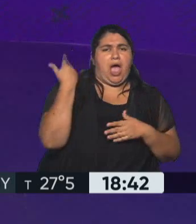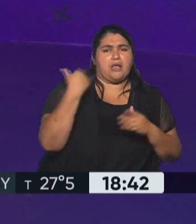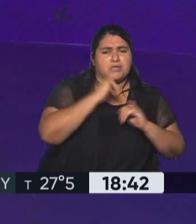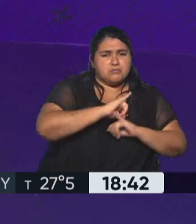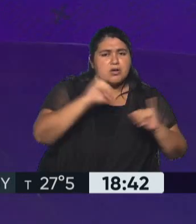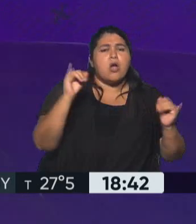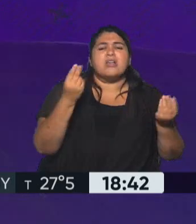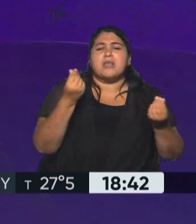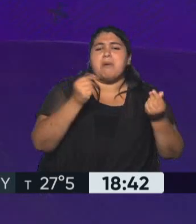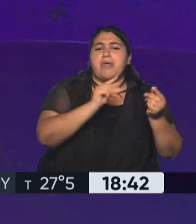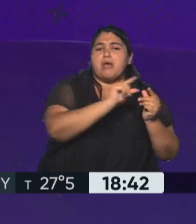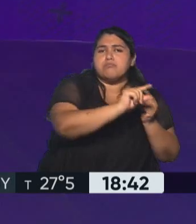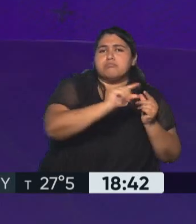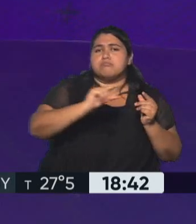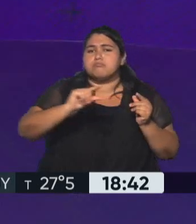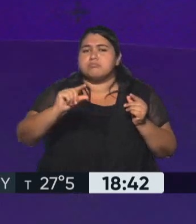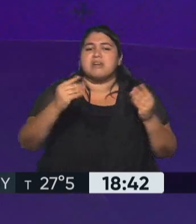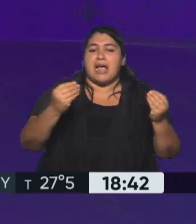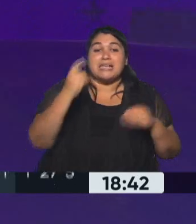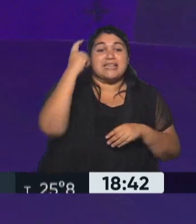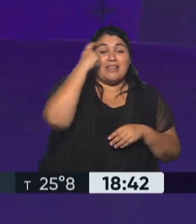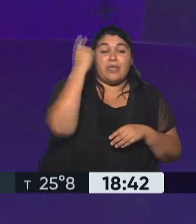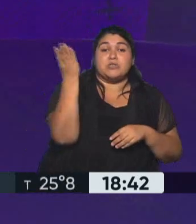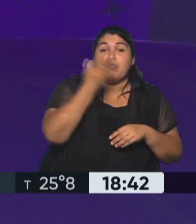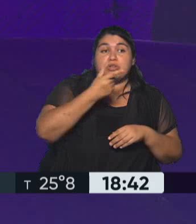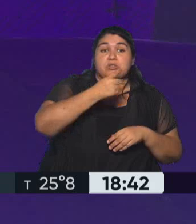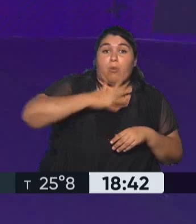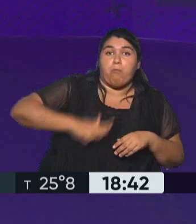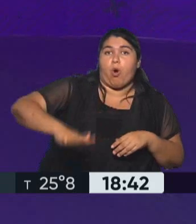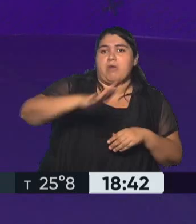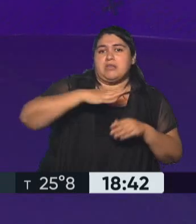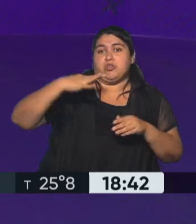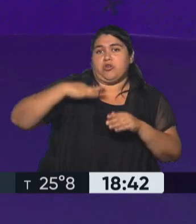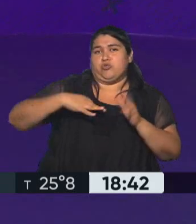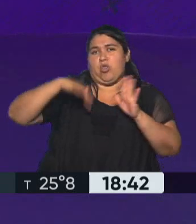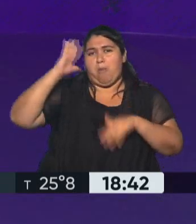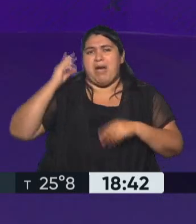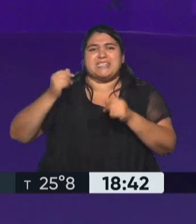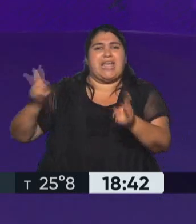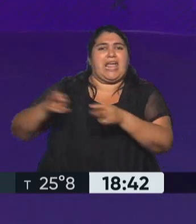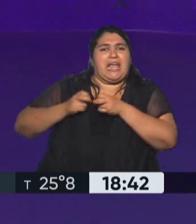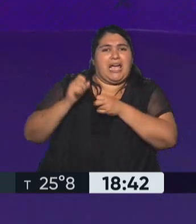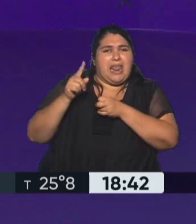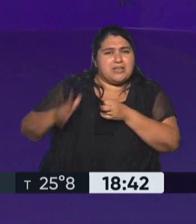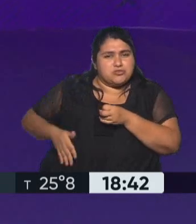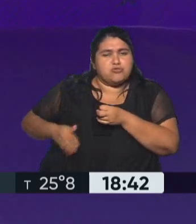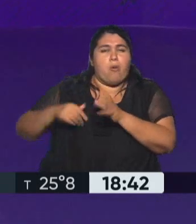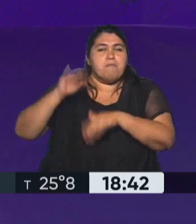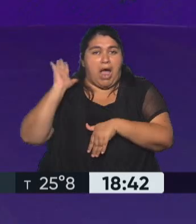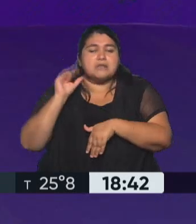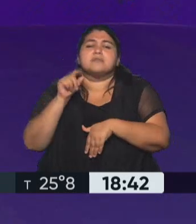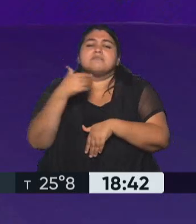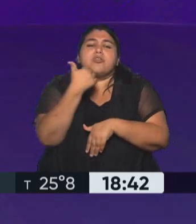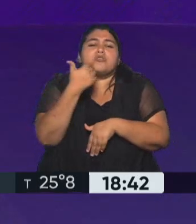la segmentación para el 10% de la población con mayores ingresos, de los cuales todavía no se sabe en qué